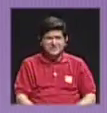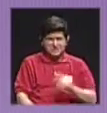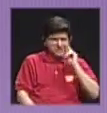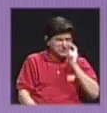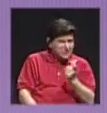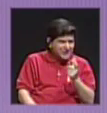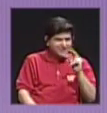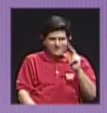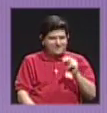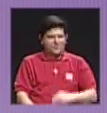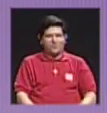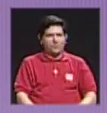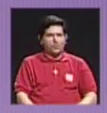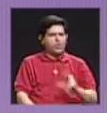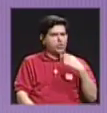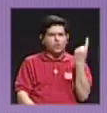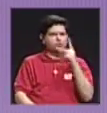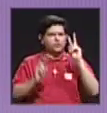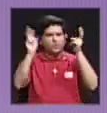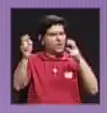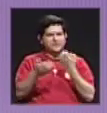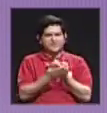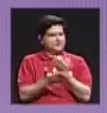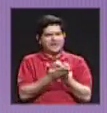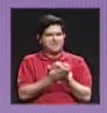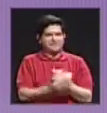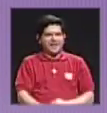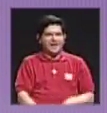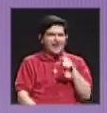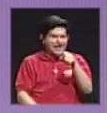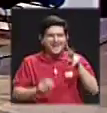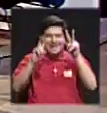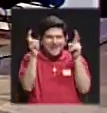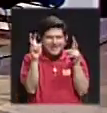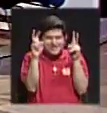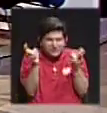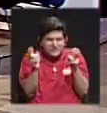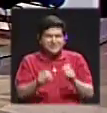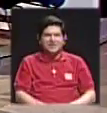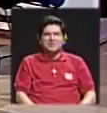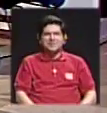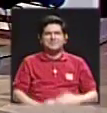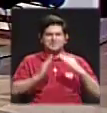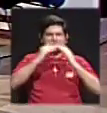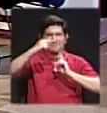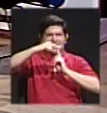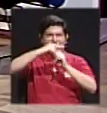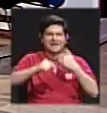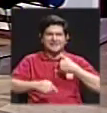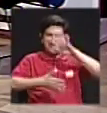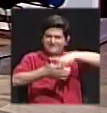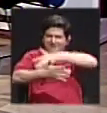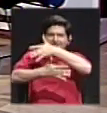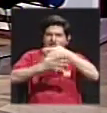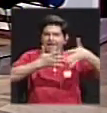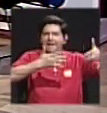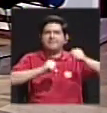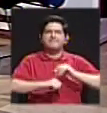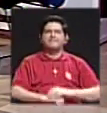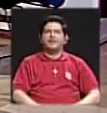tema económico. O sea, en esos temas la Iglesia claramente tiene